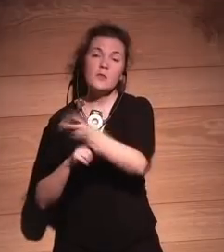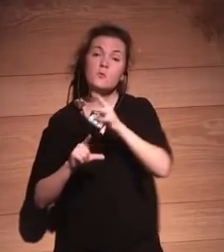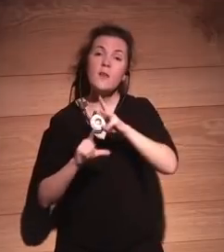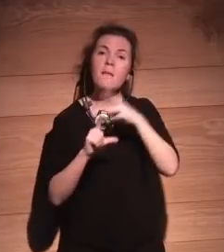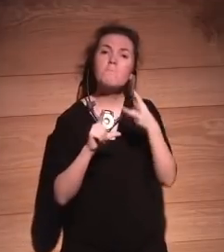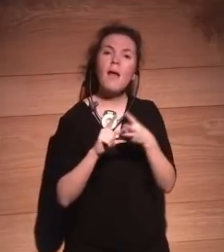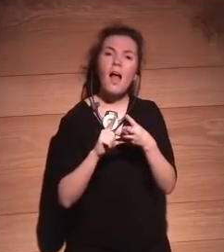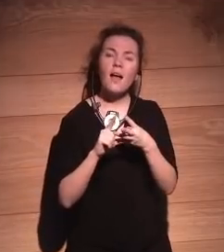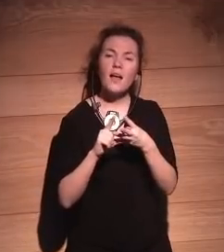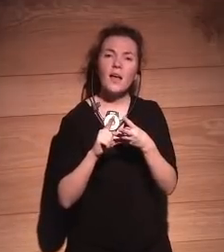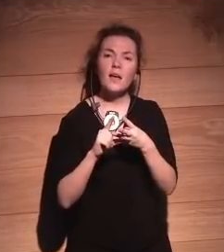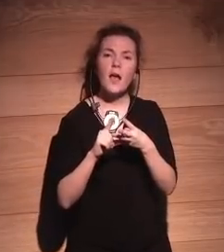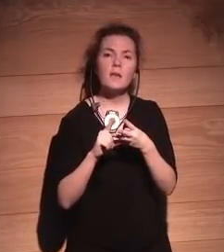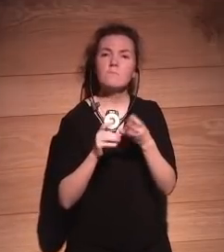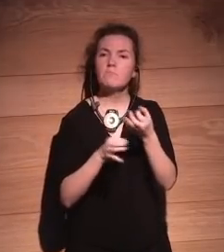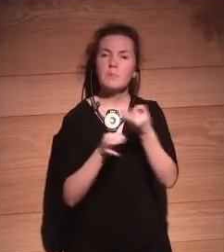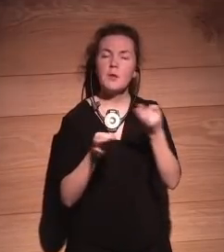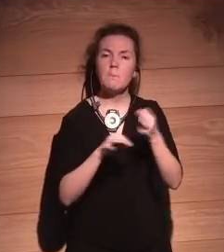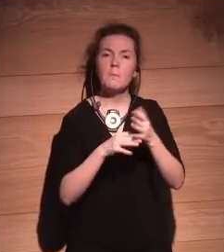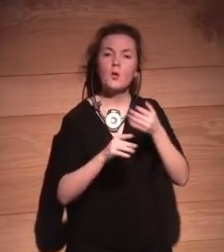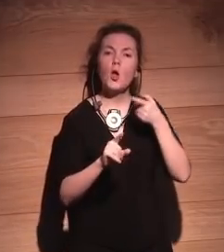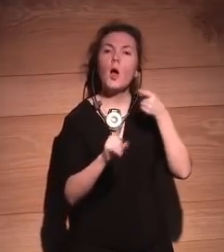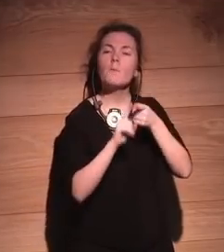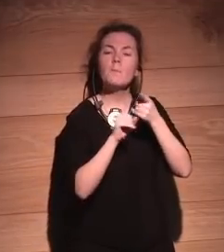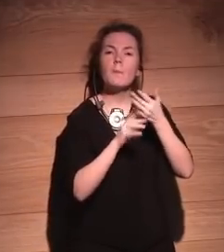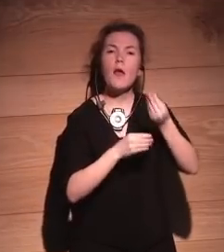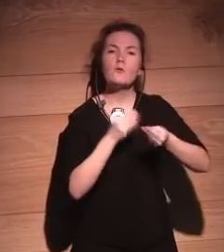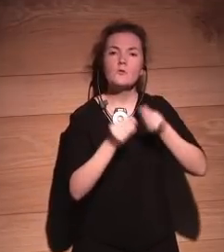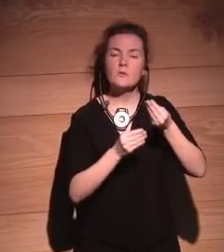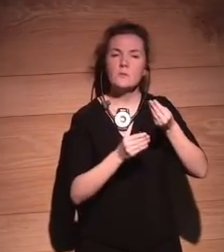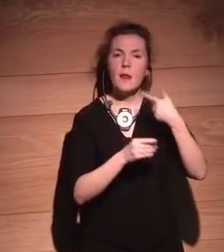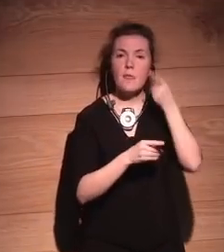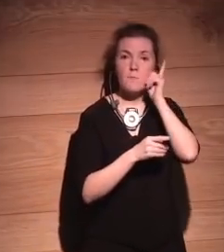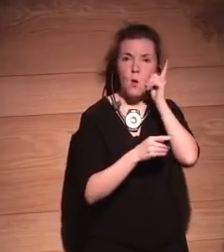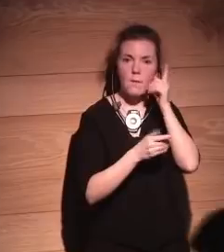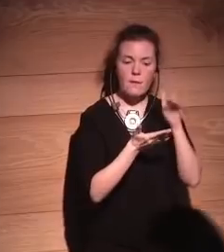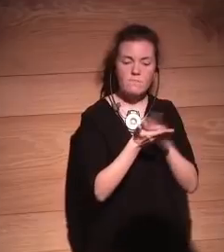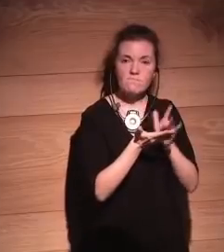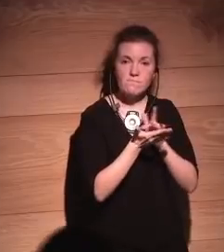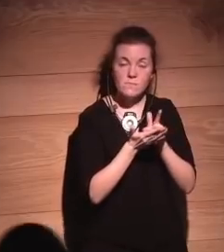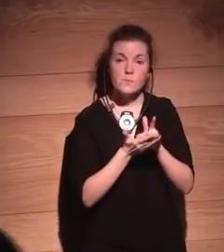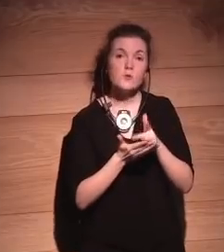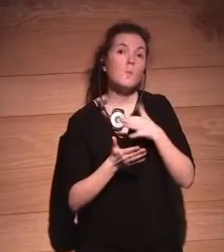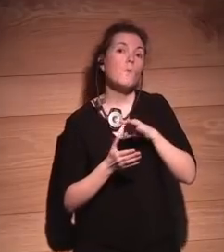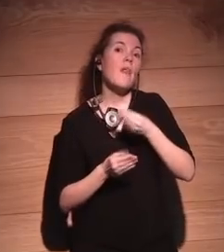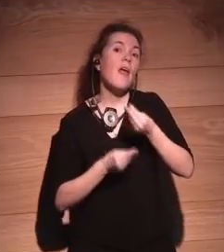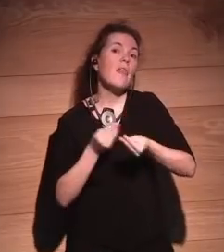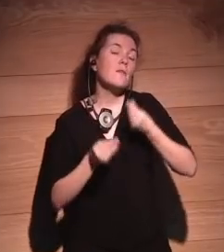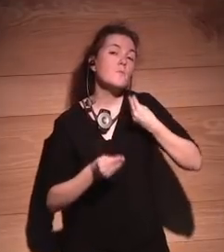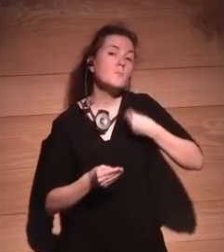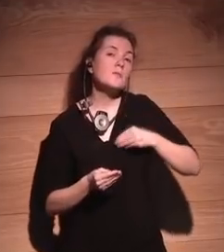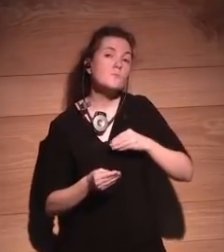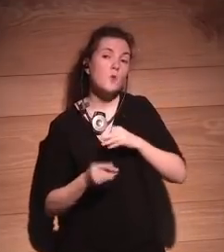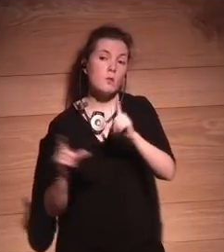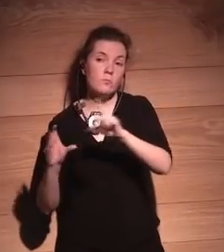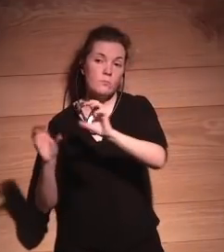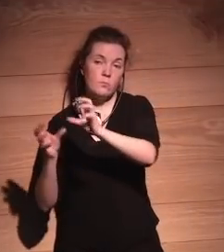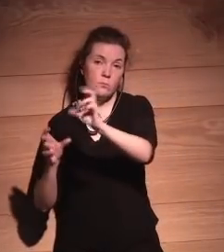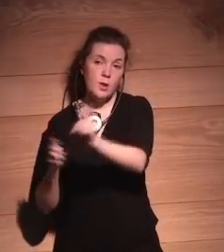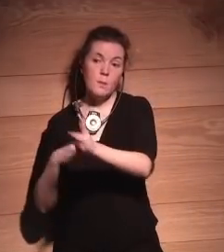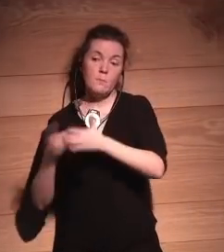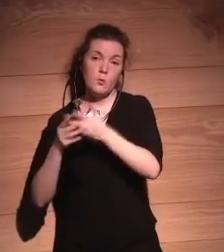está absolutamente optimizada y para ser consumida desde dispositivos móviles. ¿Habríamos podido hacer eso los medios de